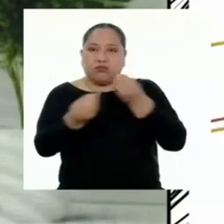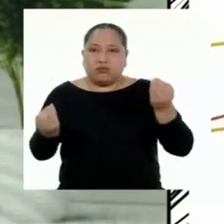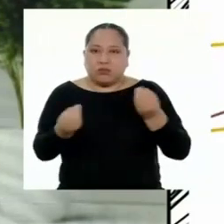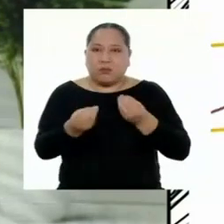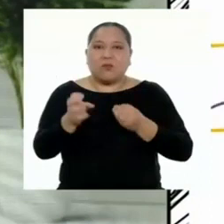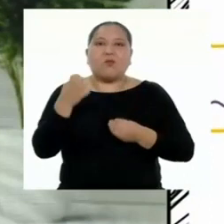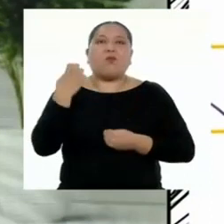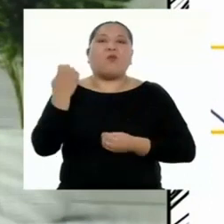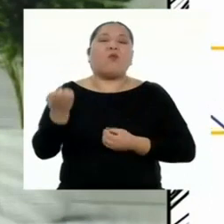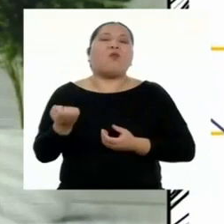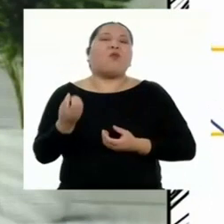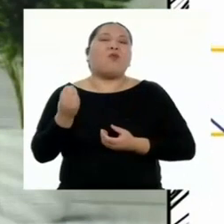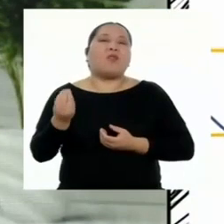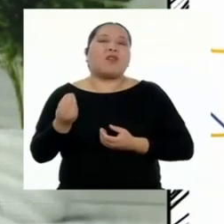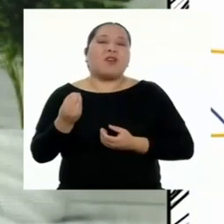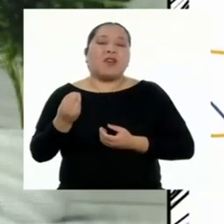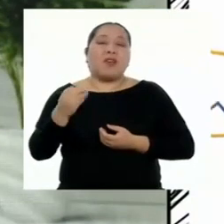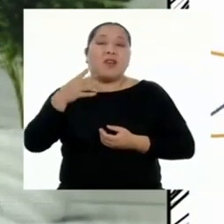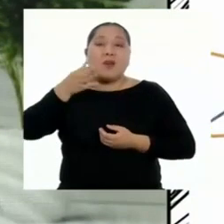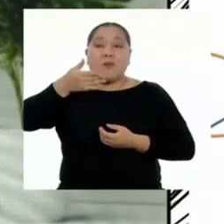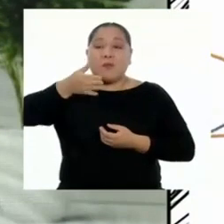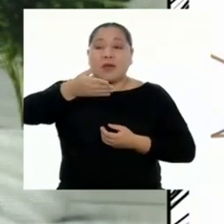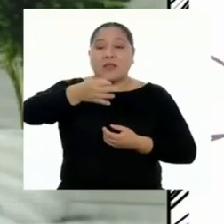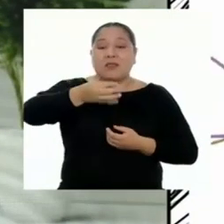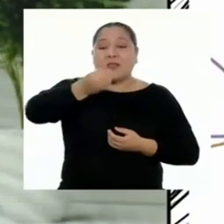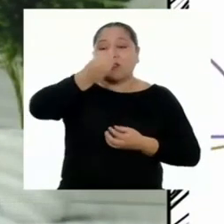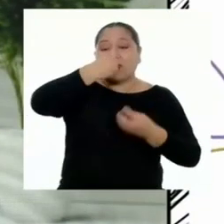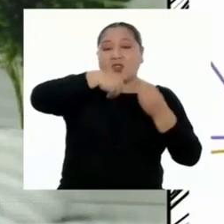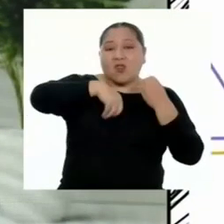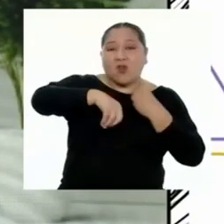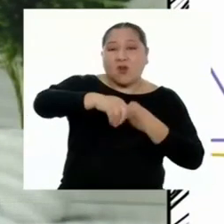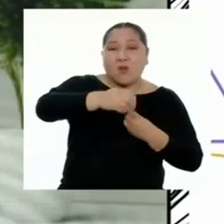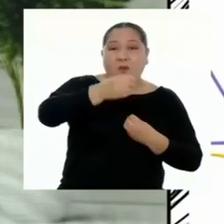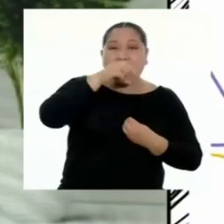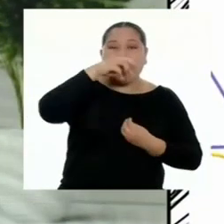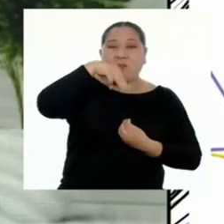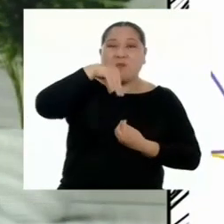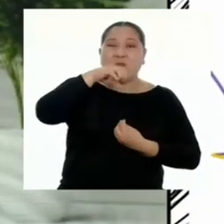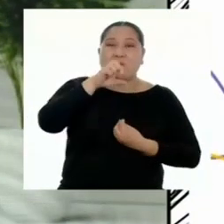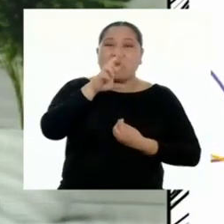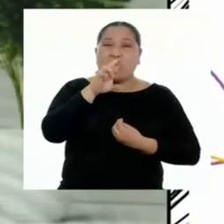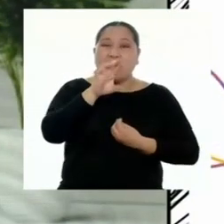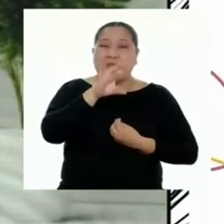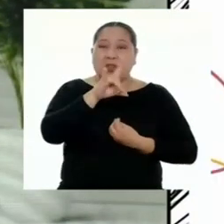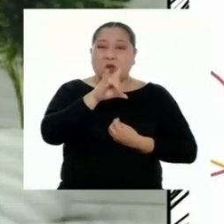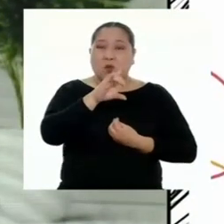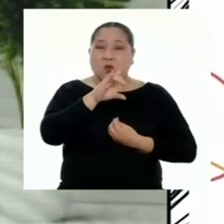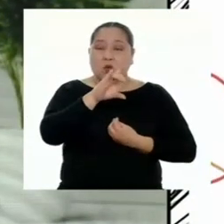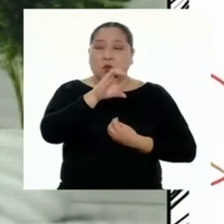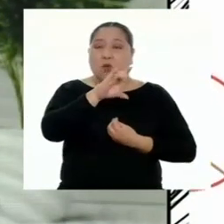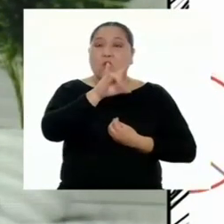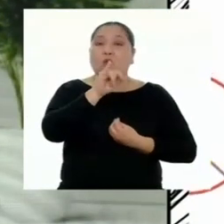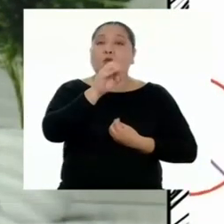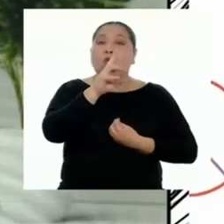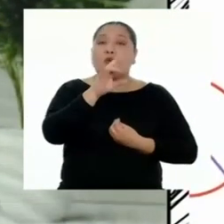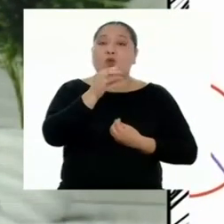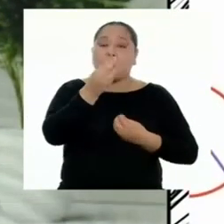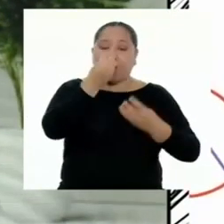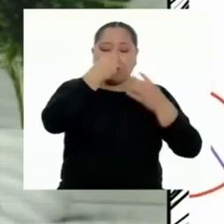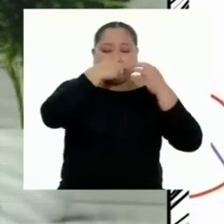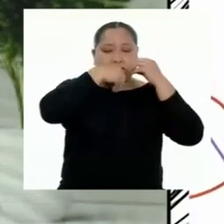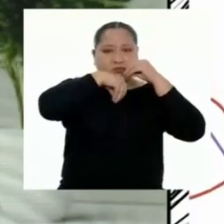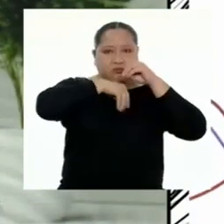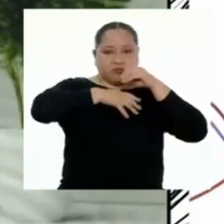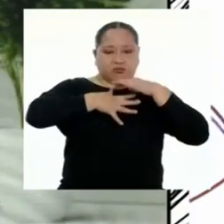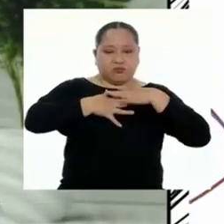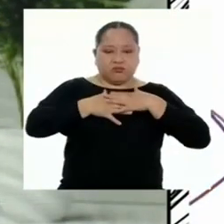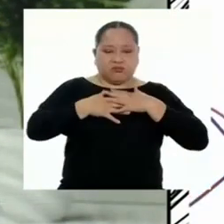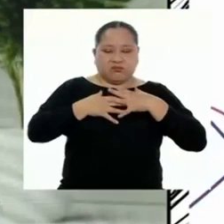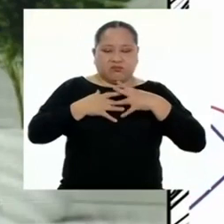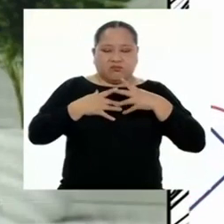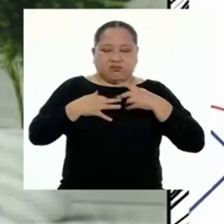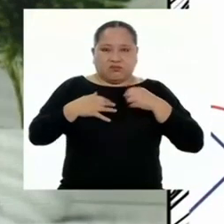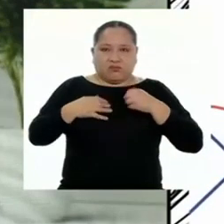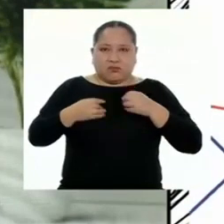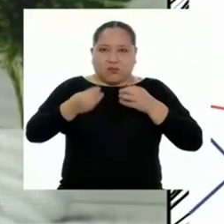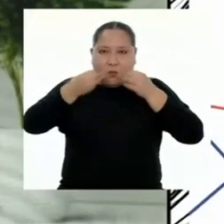peces se alimentan del mercurio y otros agentes contaminantes presentes en el agua, lo bioacumulan y afectan a las personas